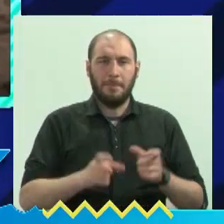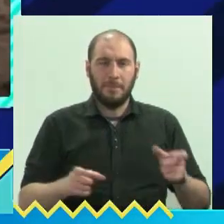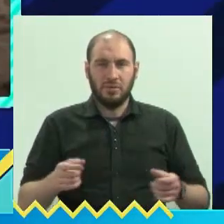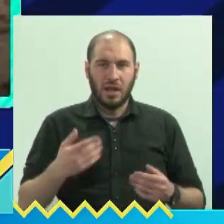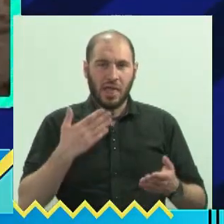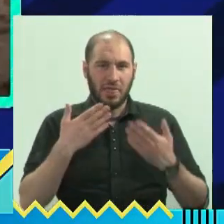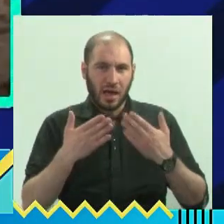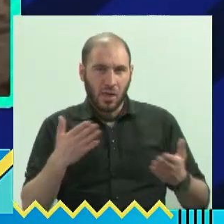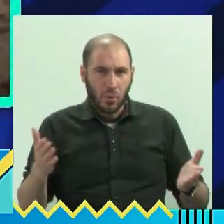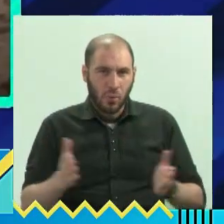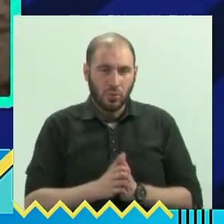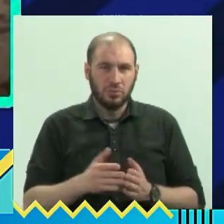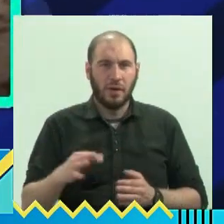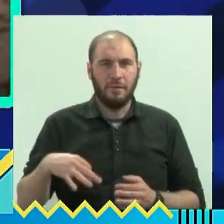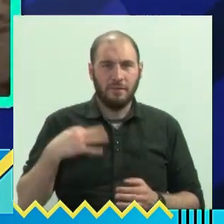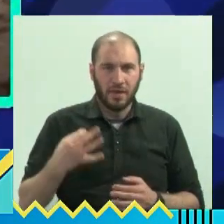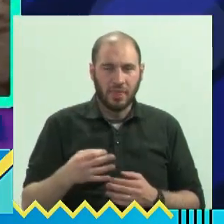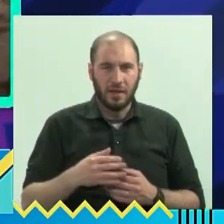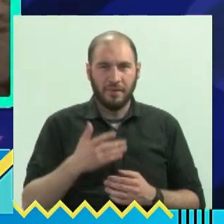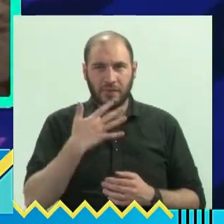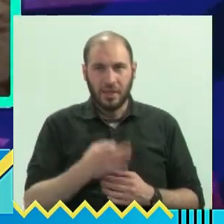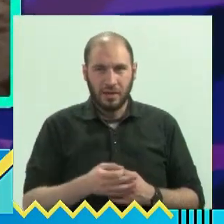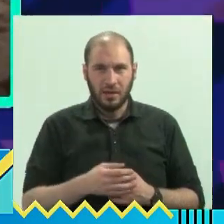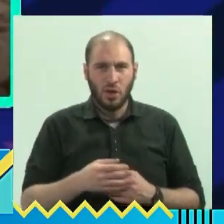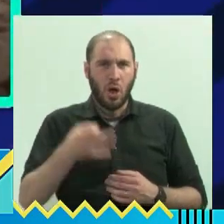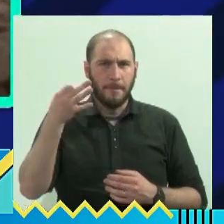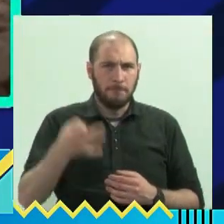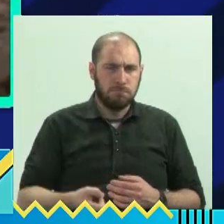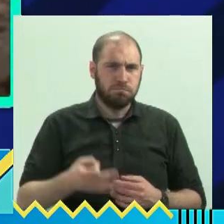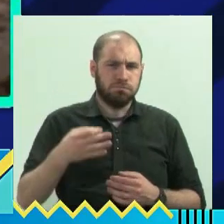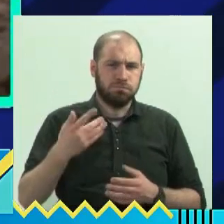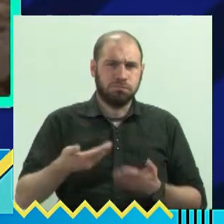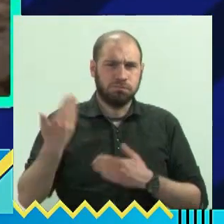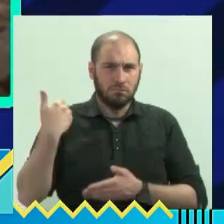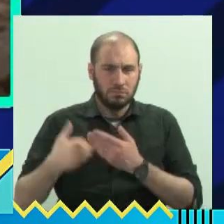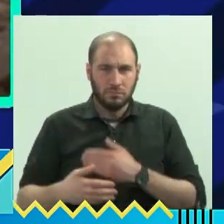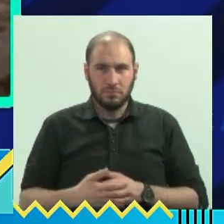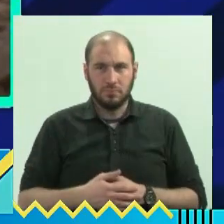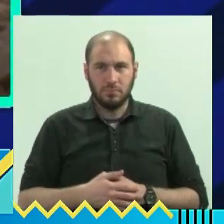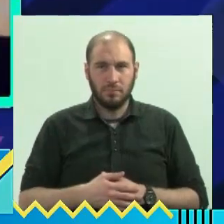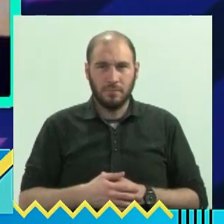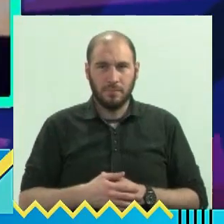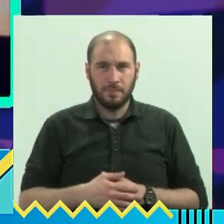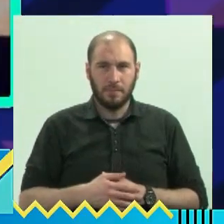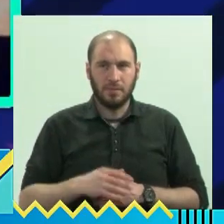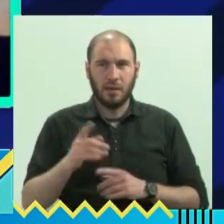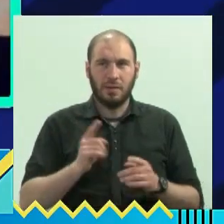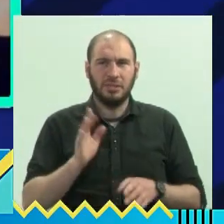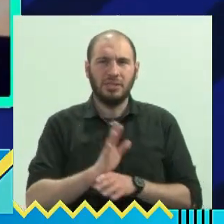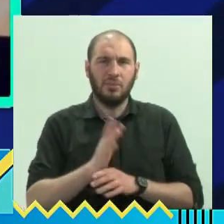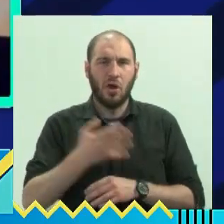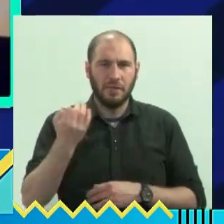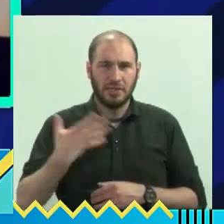diálogo más cercano, digamos, una vida más real, digamos, no tan pura y casta como por ahí la simbología